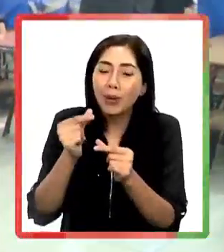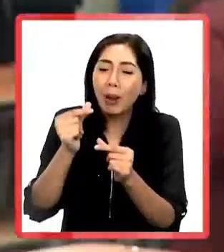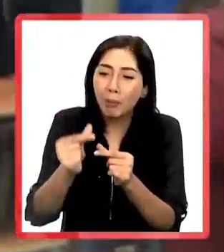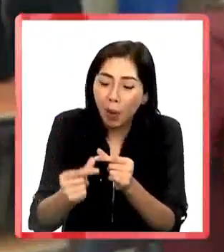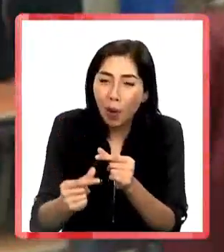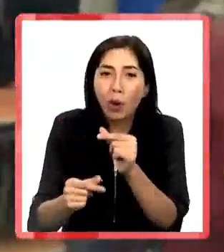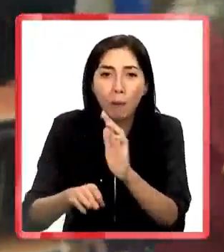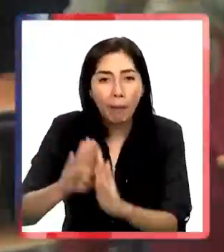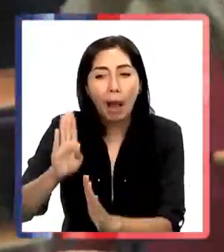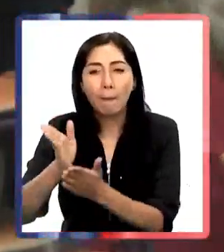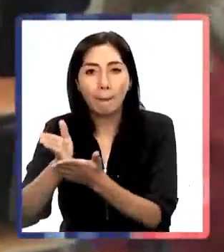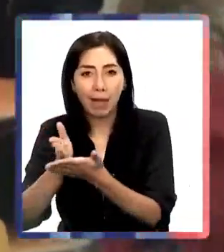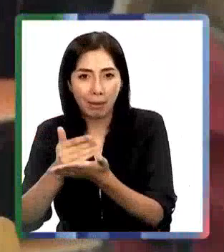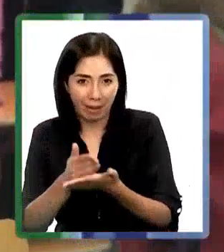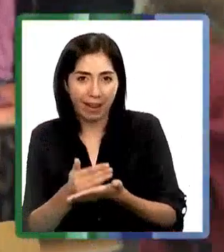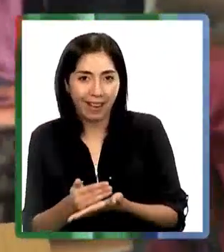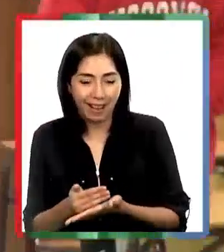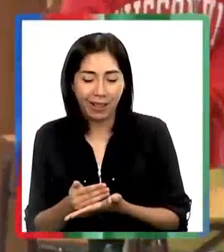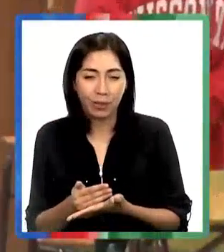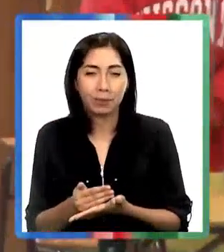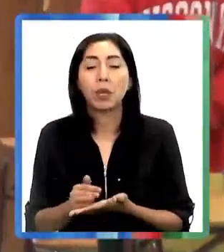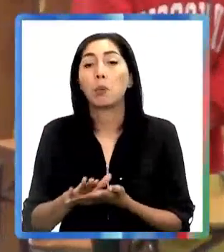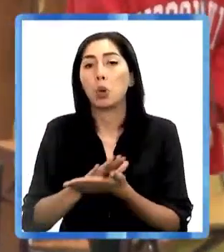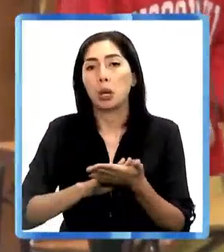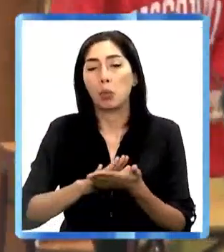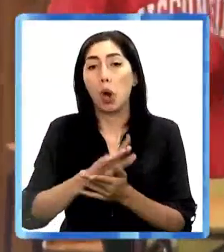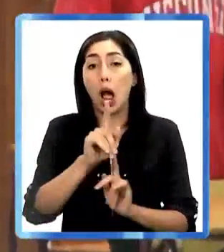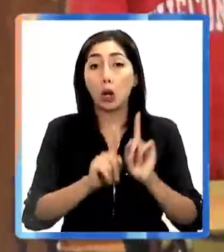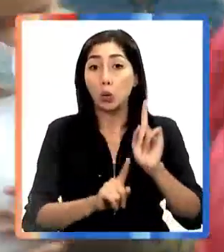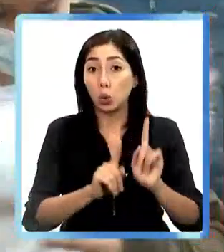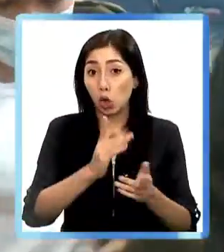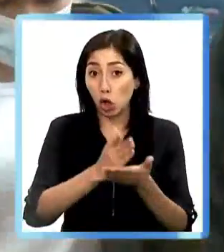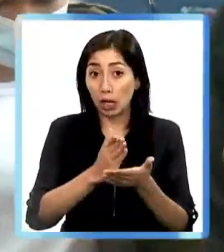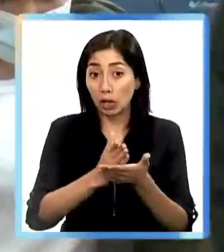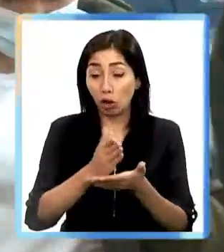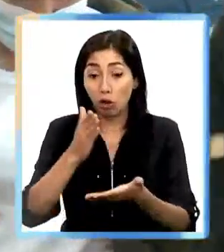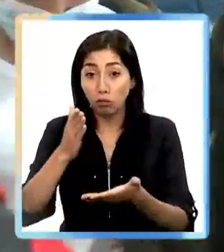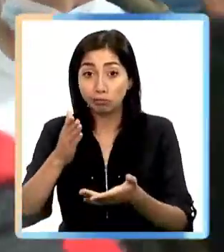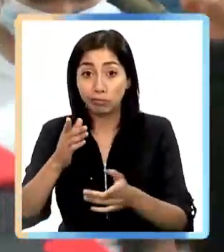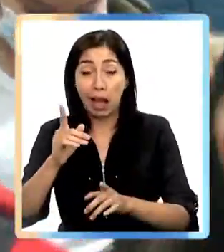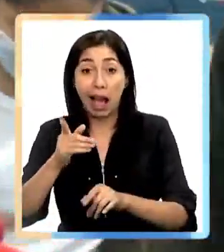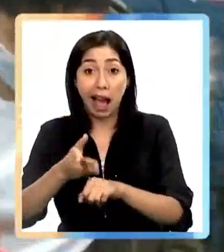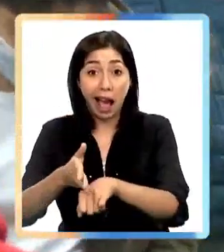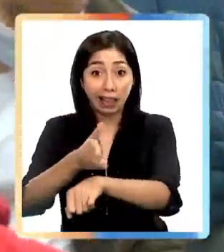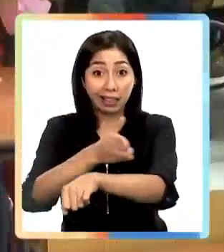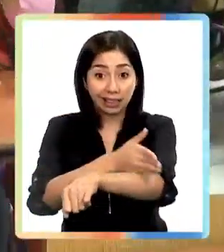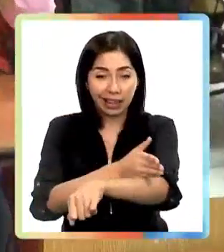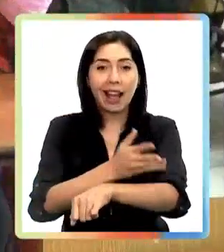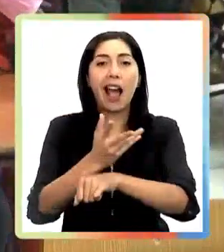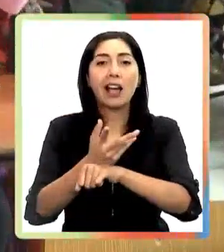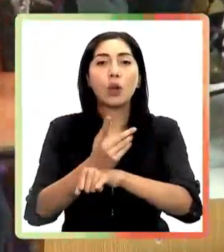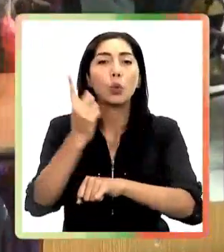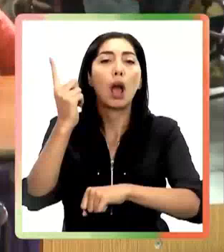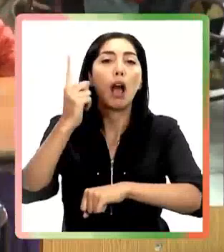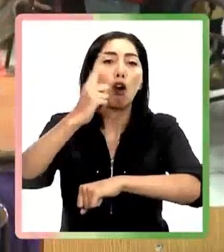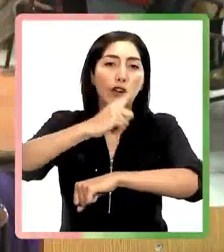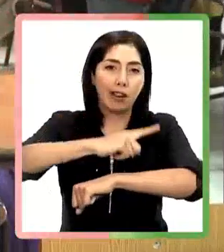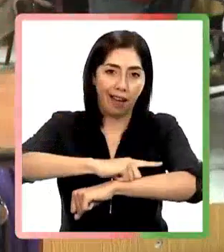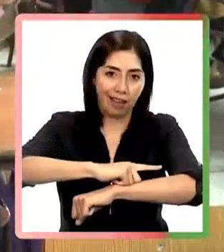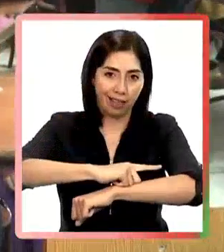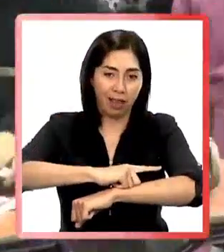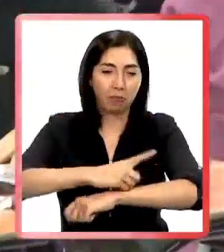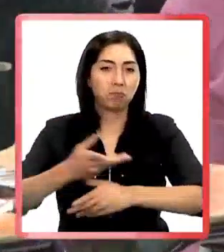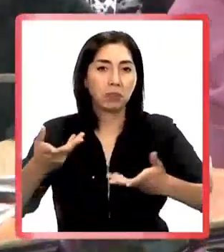más preparado se haga, por ejemplo, algunos colegios antes del ingreso a clase están haciendo